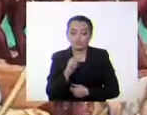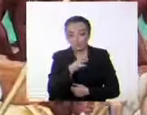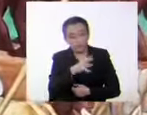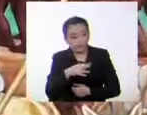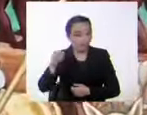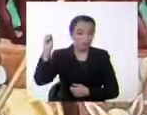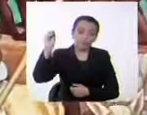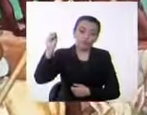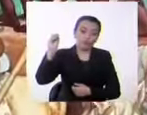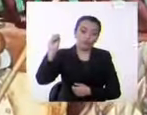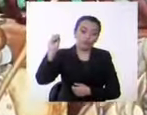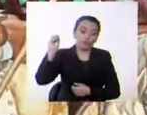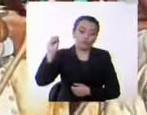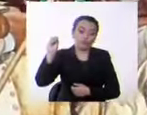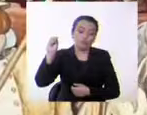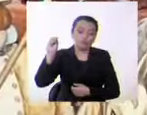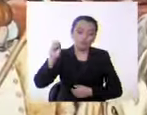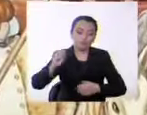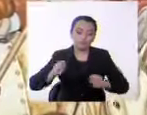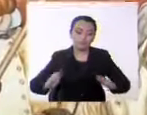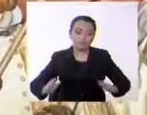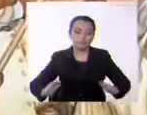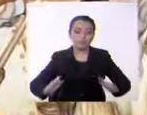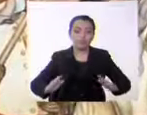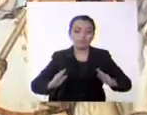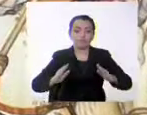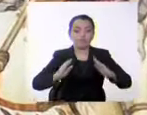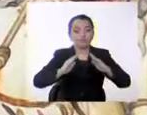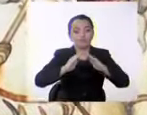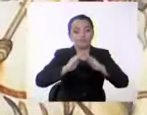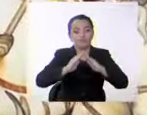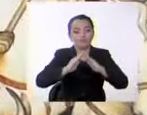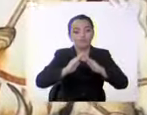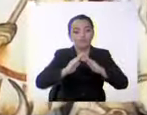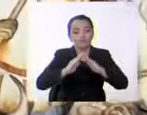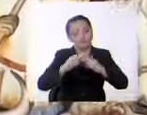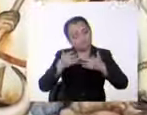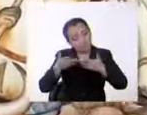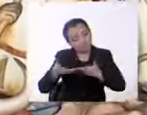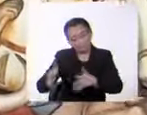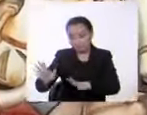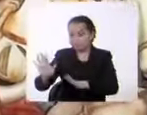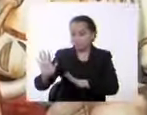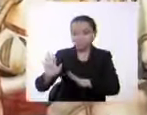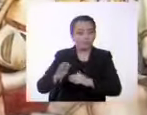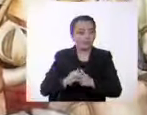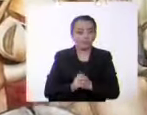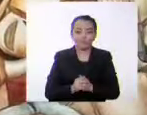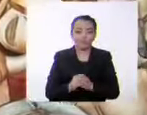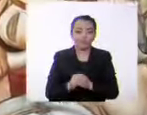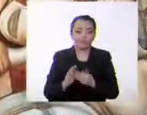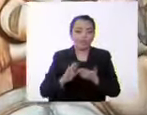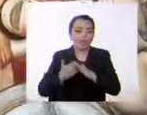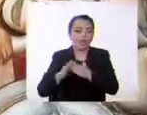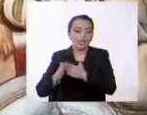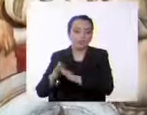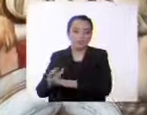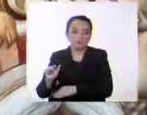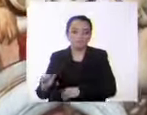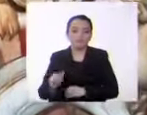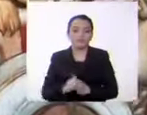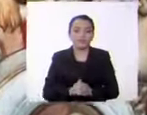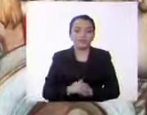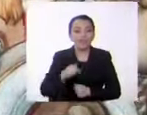hacia las montañas, ¿verdad? Y abandonaron sus asentamientos. Vinieron los españoles y ahí